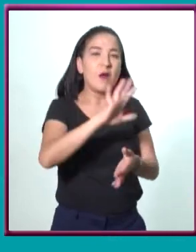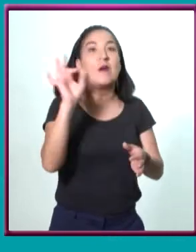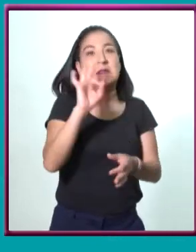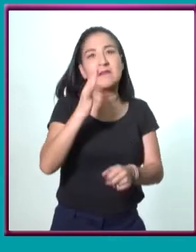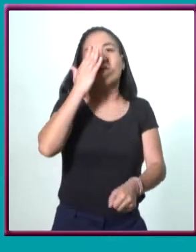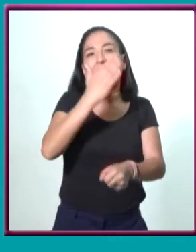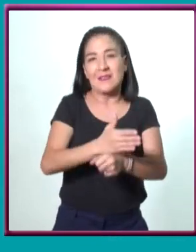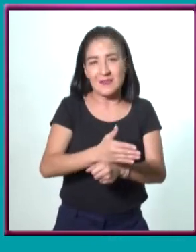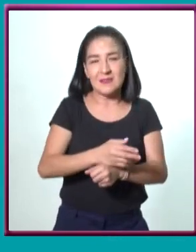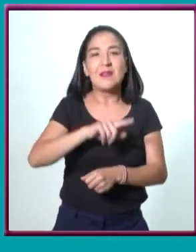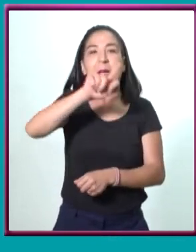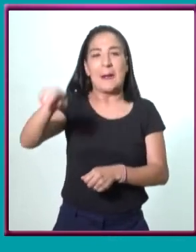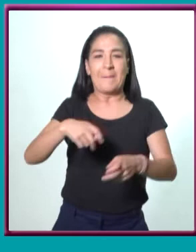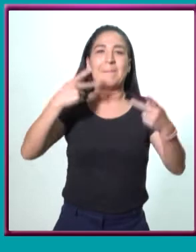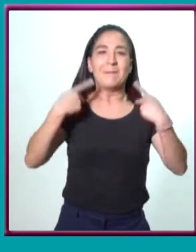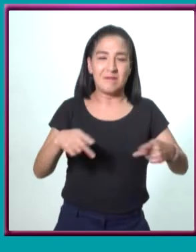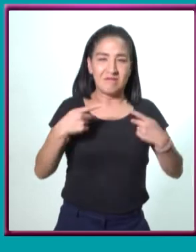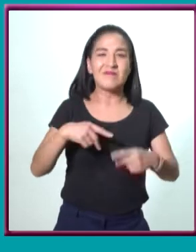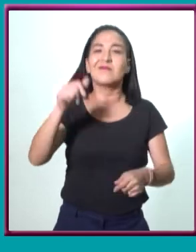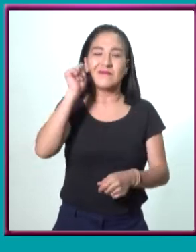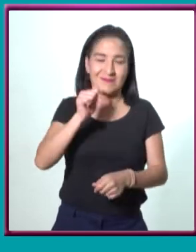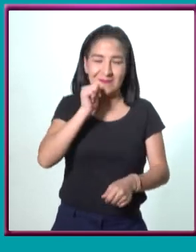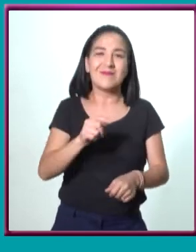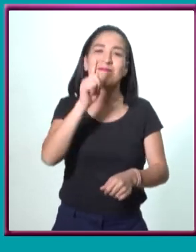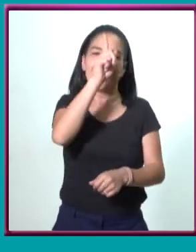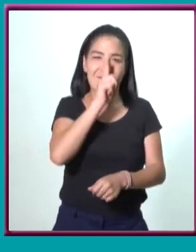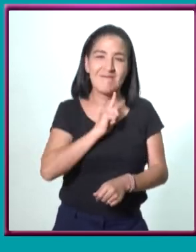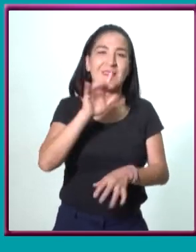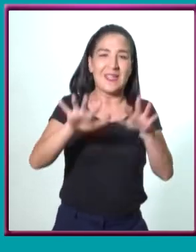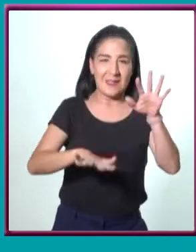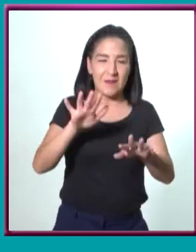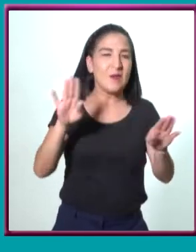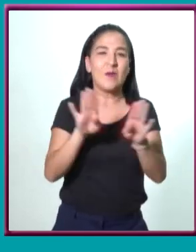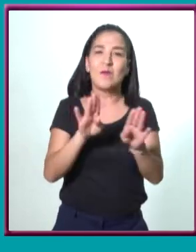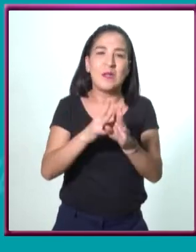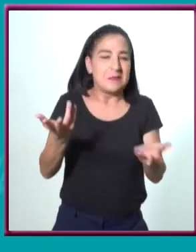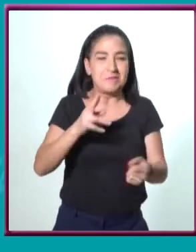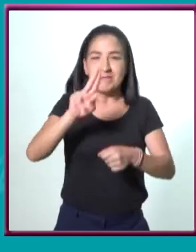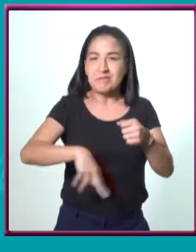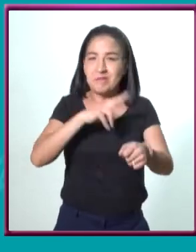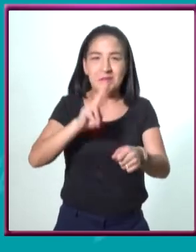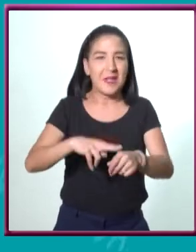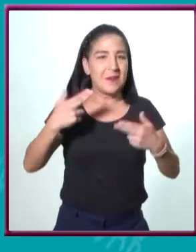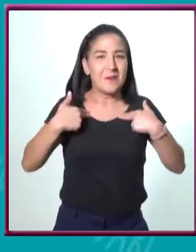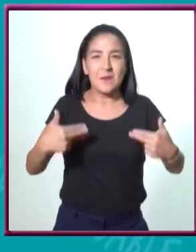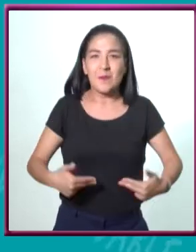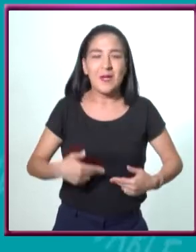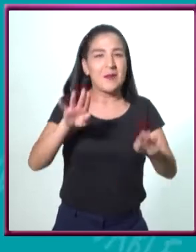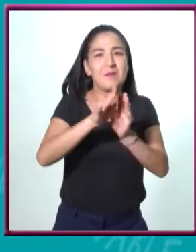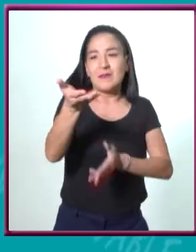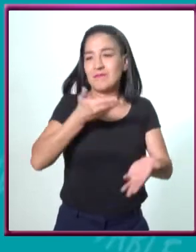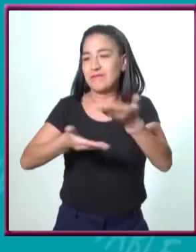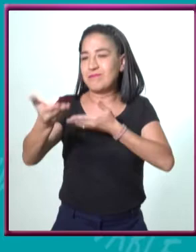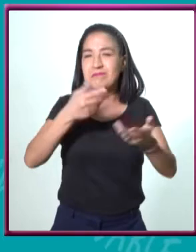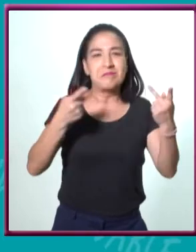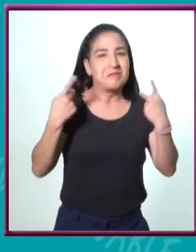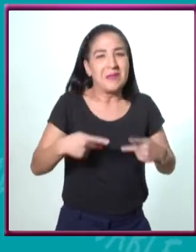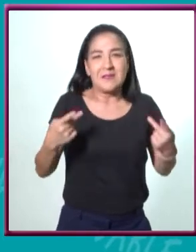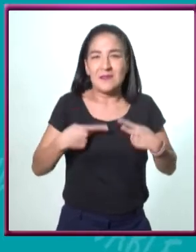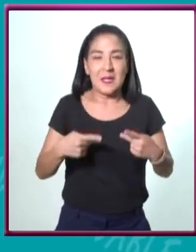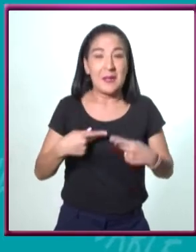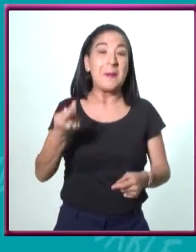castigo. Todas las personas hemos mentido en algún momento. Es parte de la naturaleza humana y de las relaciones